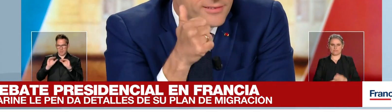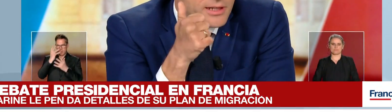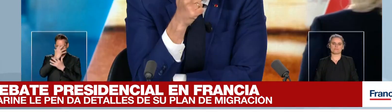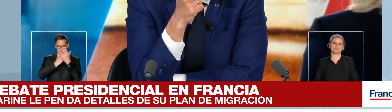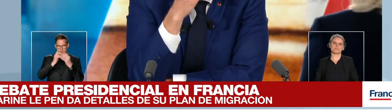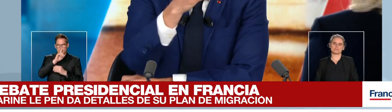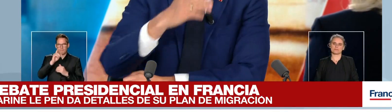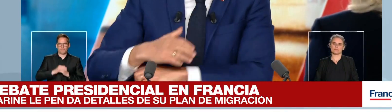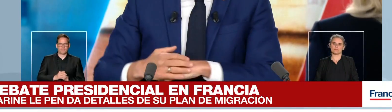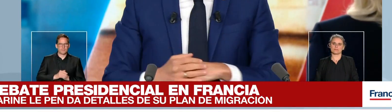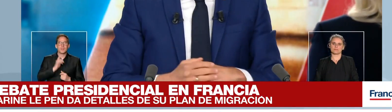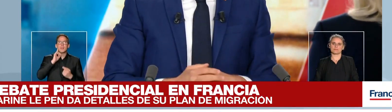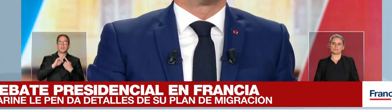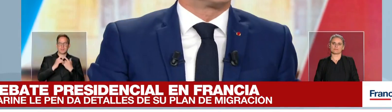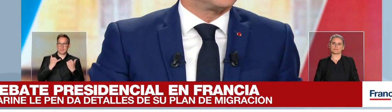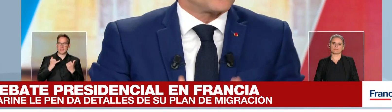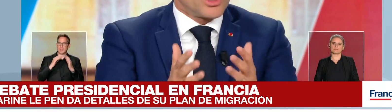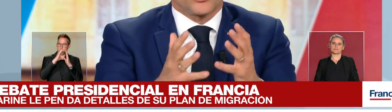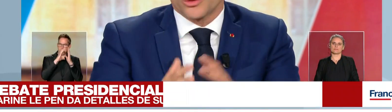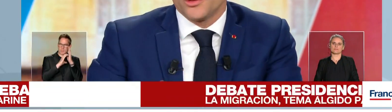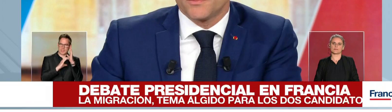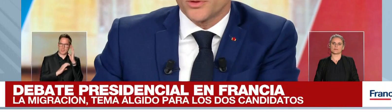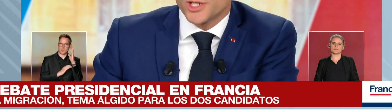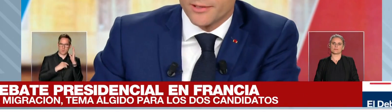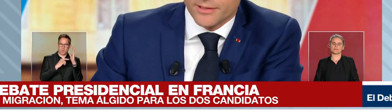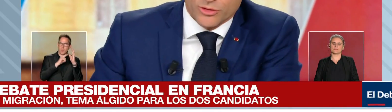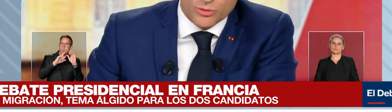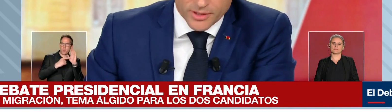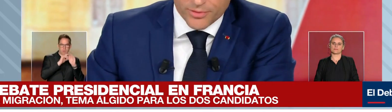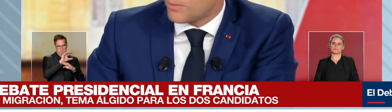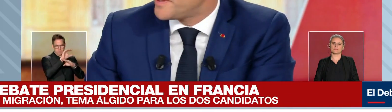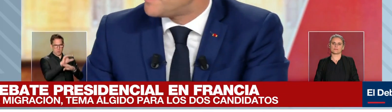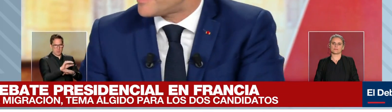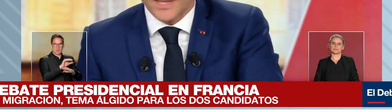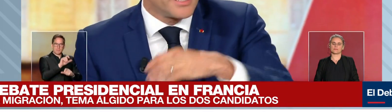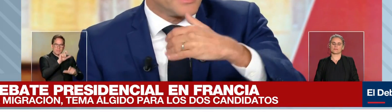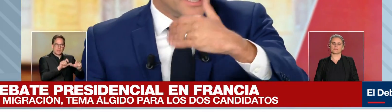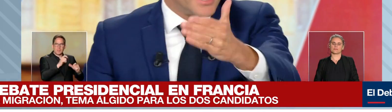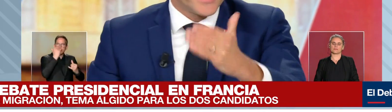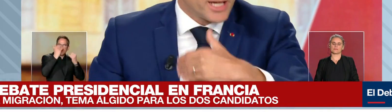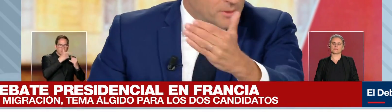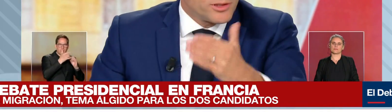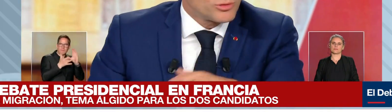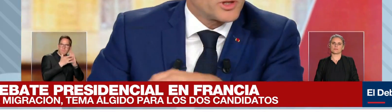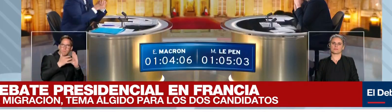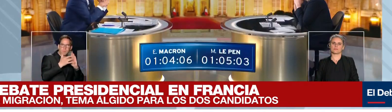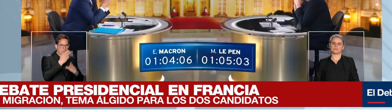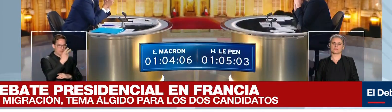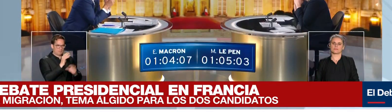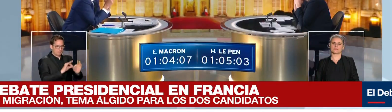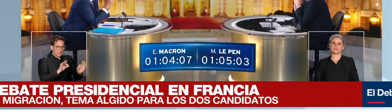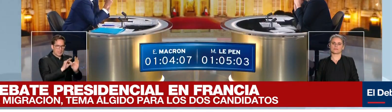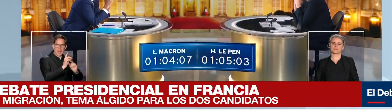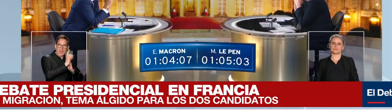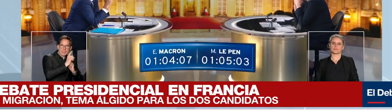cosas entre ellas. El asilo, protegido por nuestra Constitución, es un derecho que tenemos que proteger a aquellos que huyen de sus países porque hay guerra,